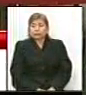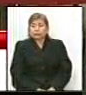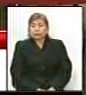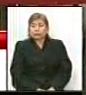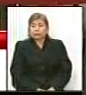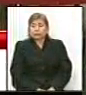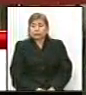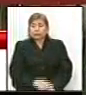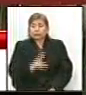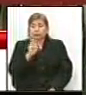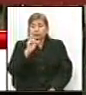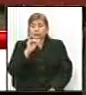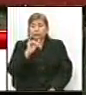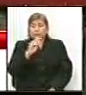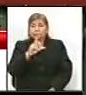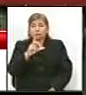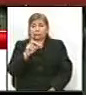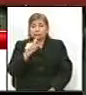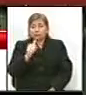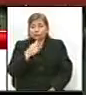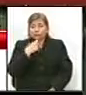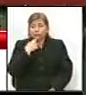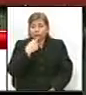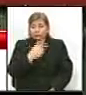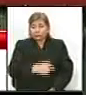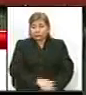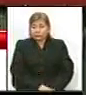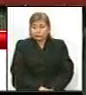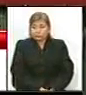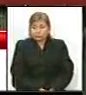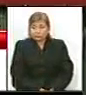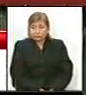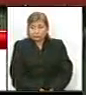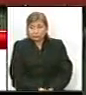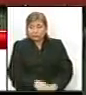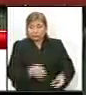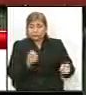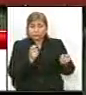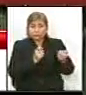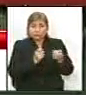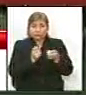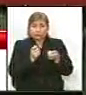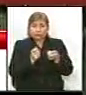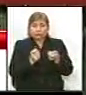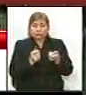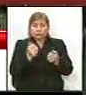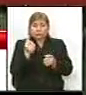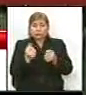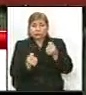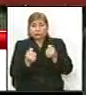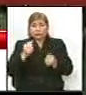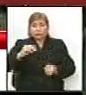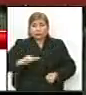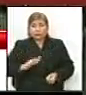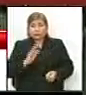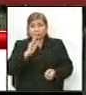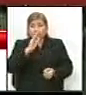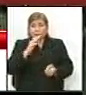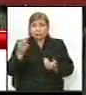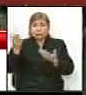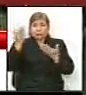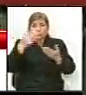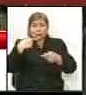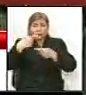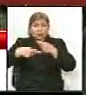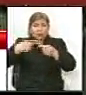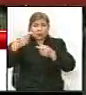Ingeniero Revilla, él es dirigente de los transportistas que vienen a diario